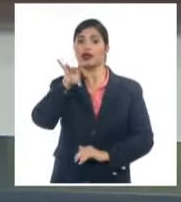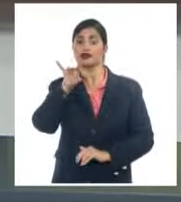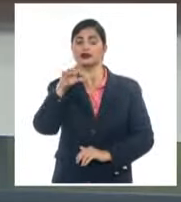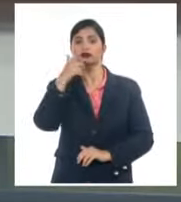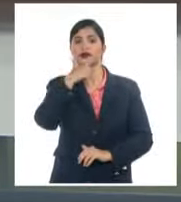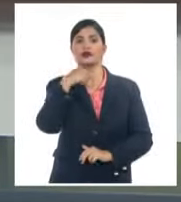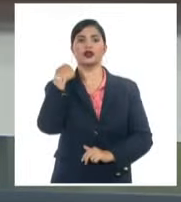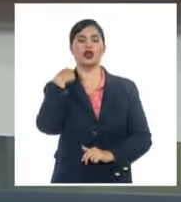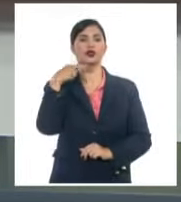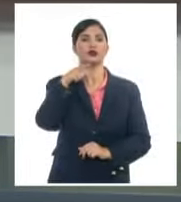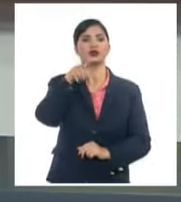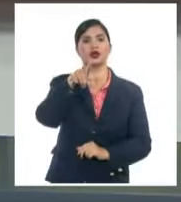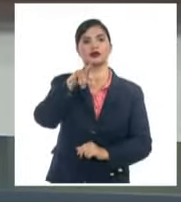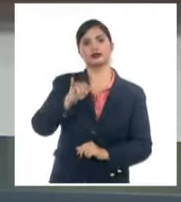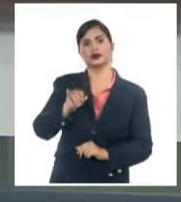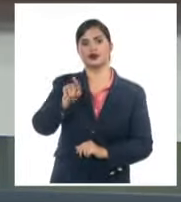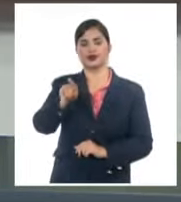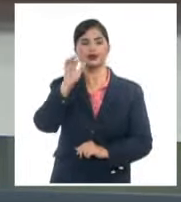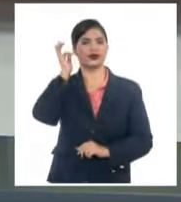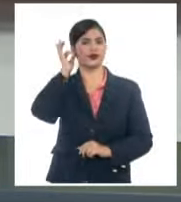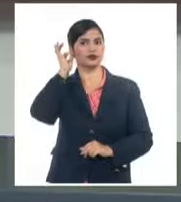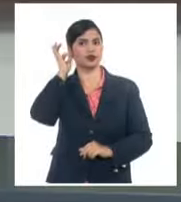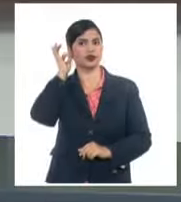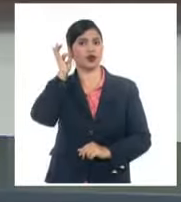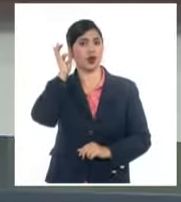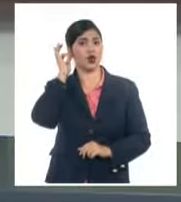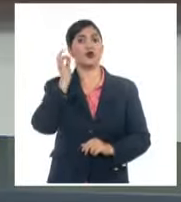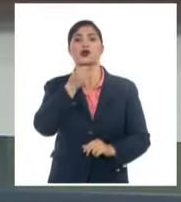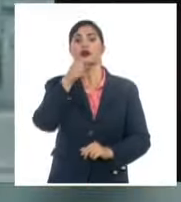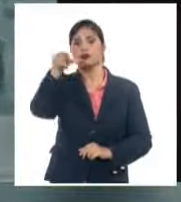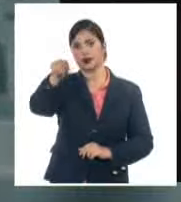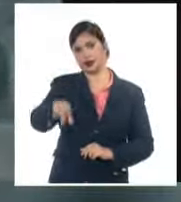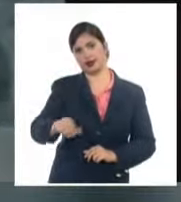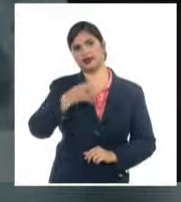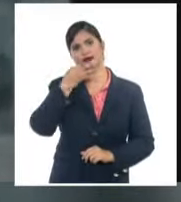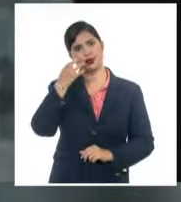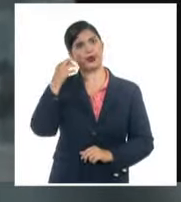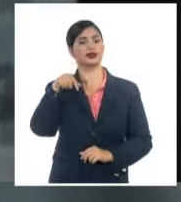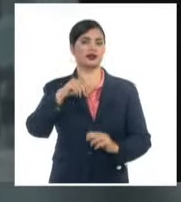1961. La periodista Lyudmila Talancón rememora aquellos sucesos.